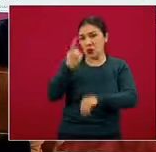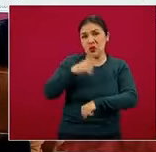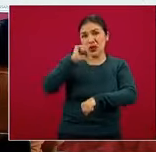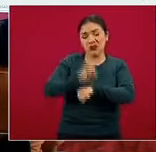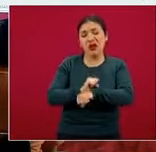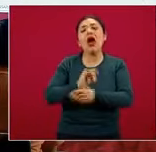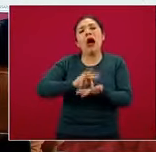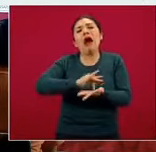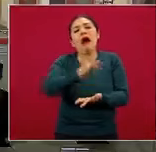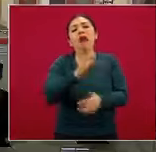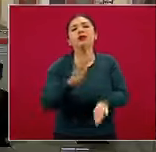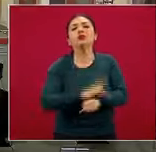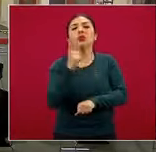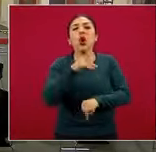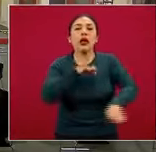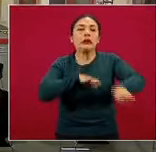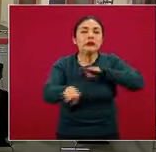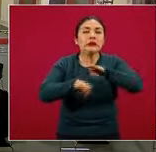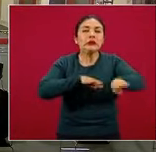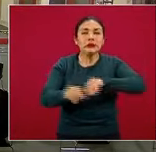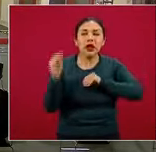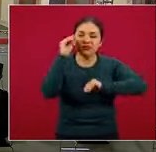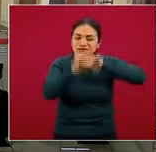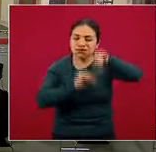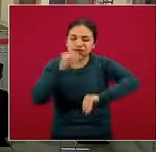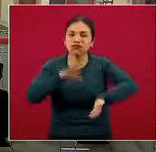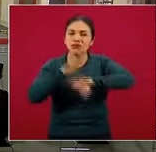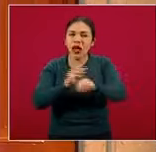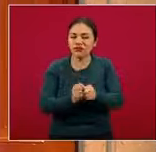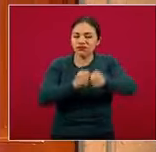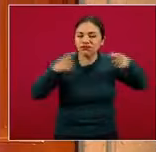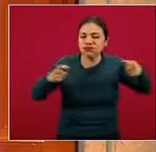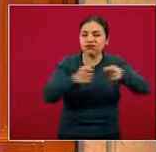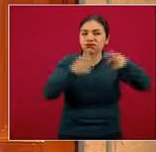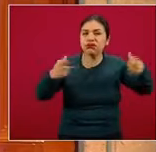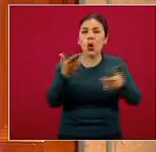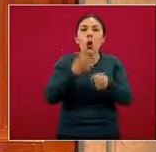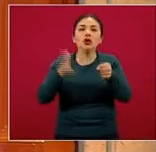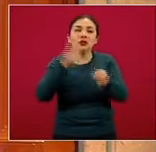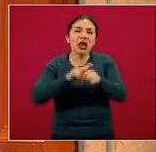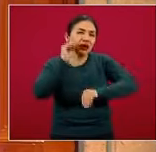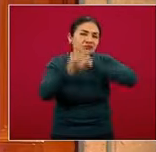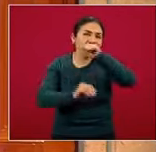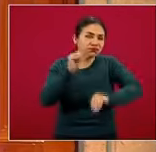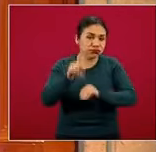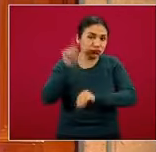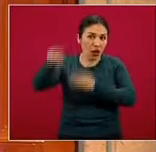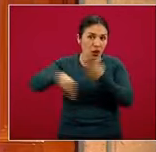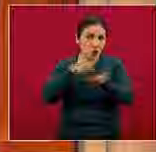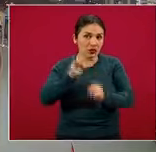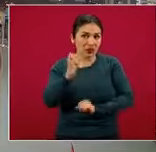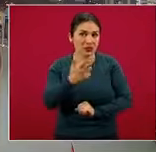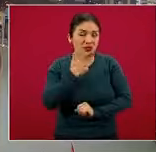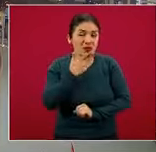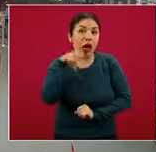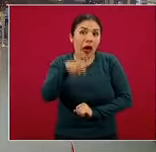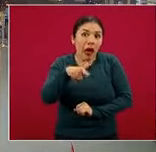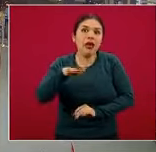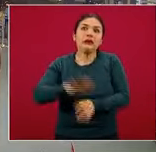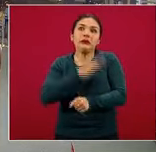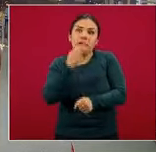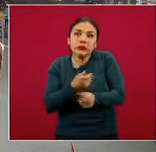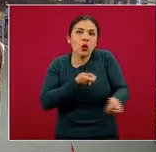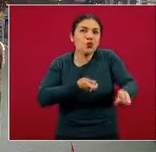gracias precisamente a los trabajos que se están realizando de reconversión y expansión hospitalaria que no permiten que